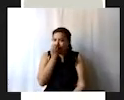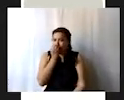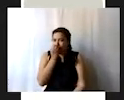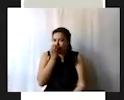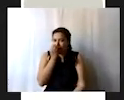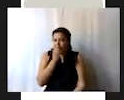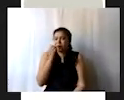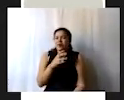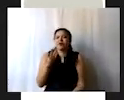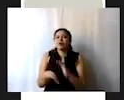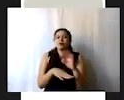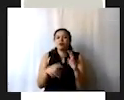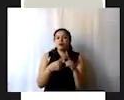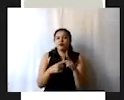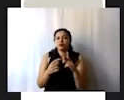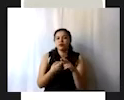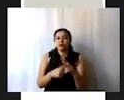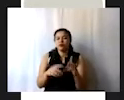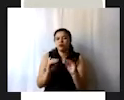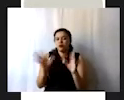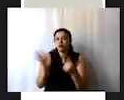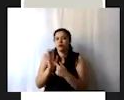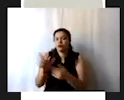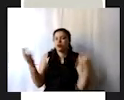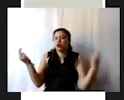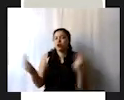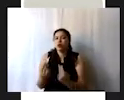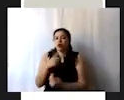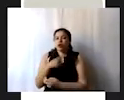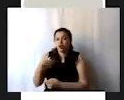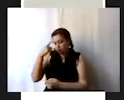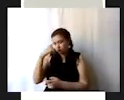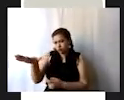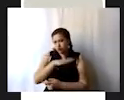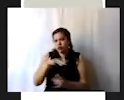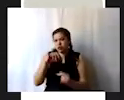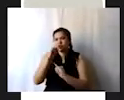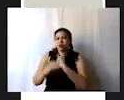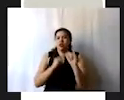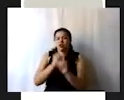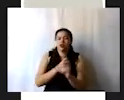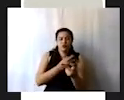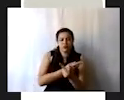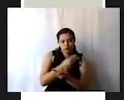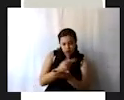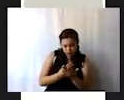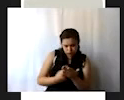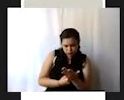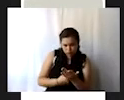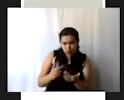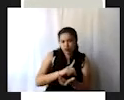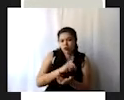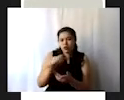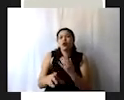demuestran claramente que es urgente para la comunidad internacional planificar y suministrar